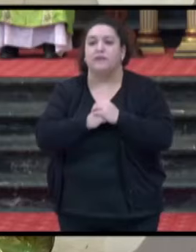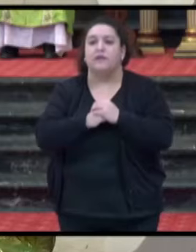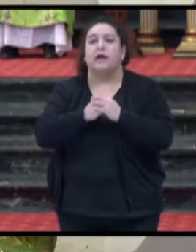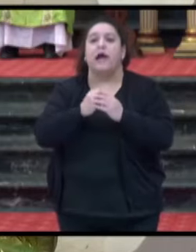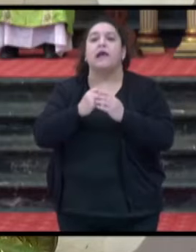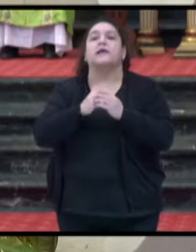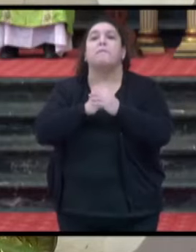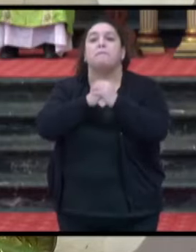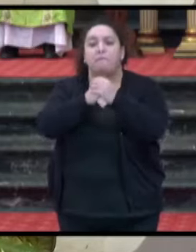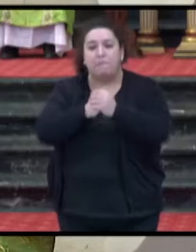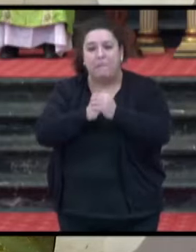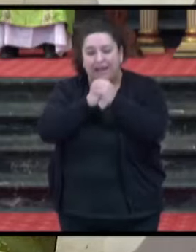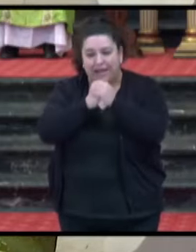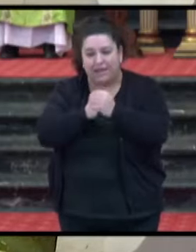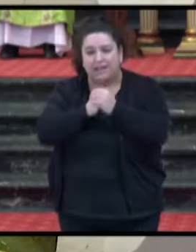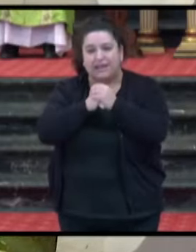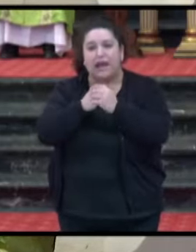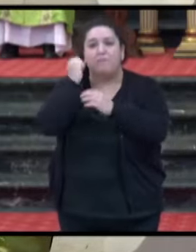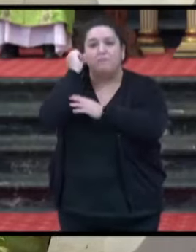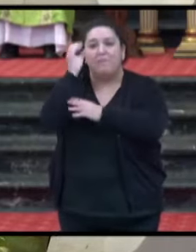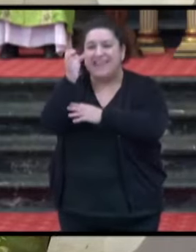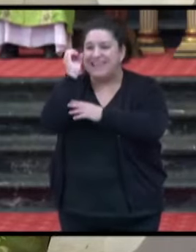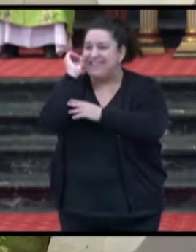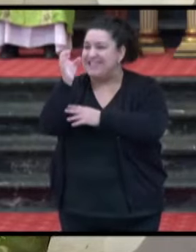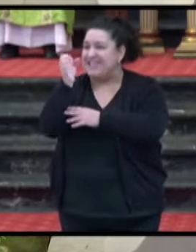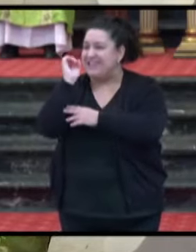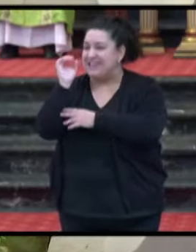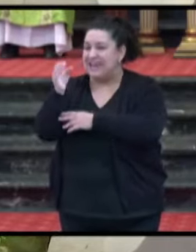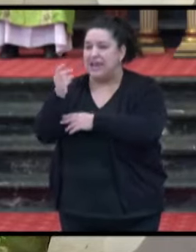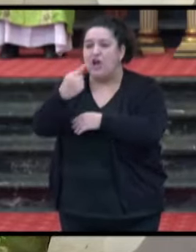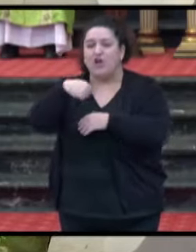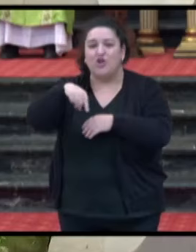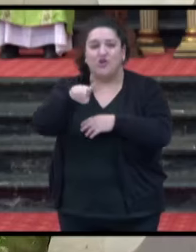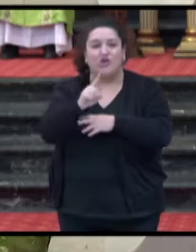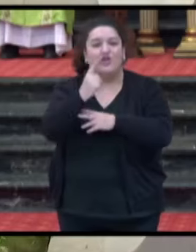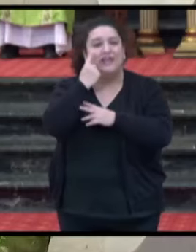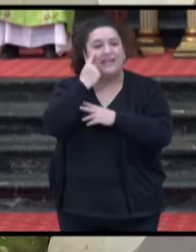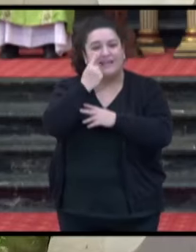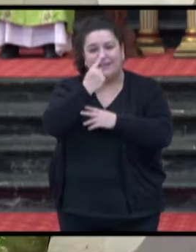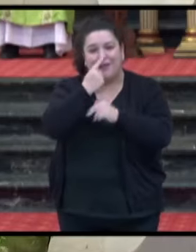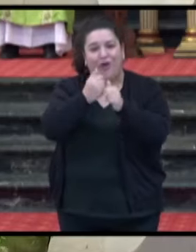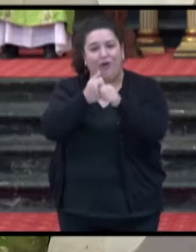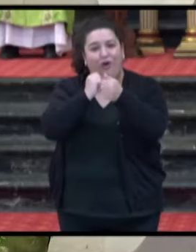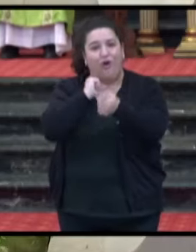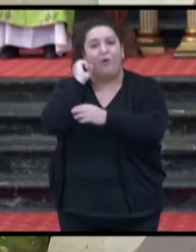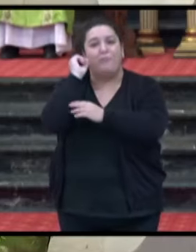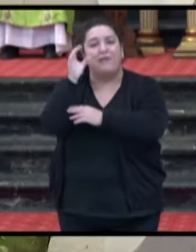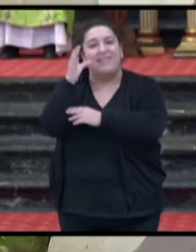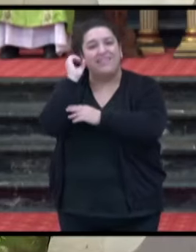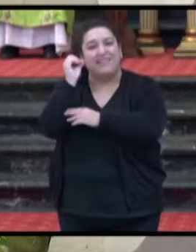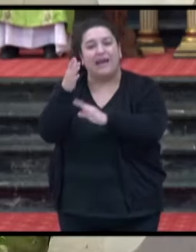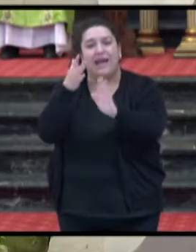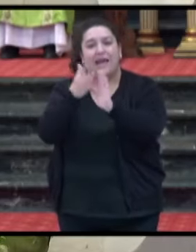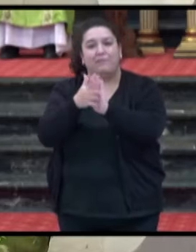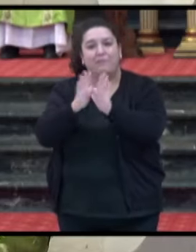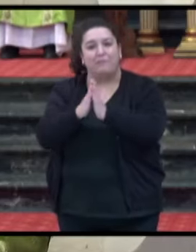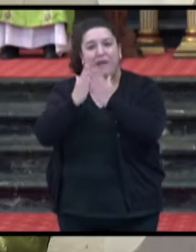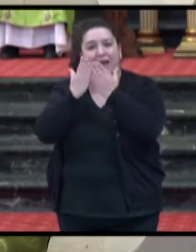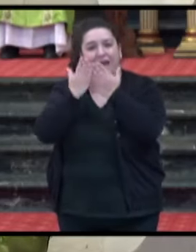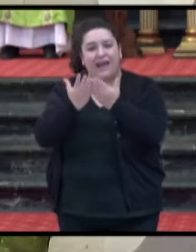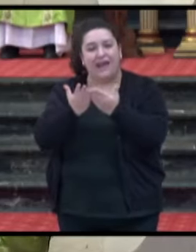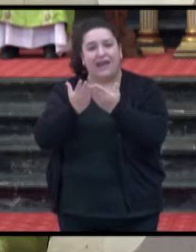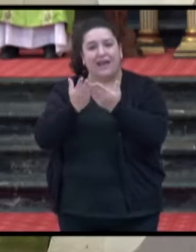predicación Hemos de ser testigos unos tienen la tarea de predicar de explicar el evangelio de